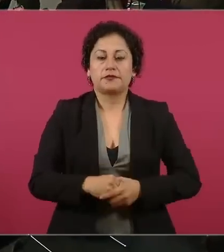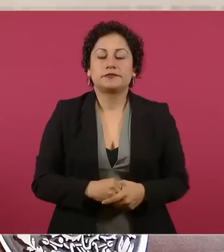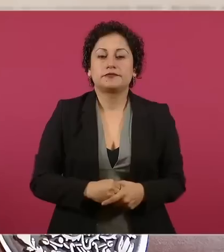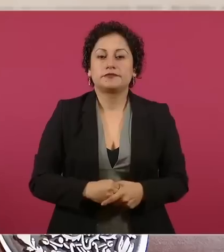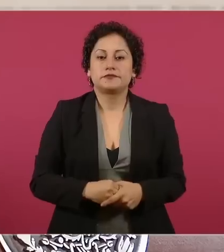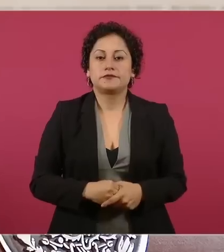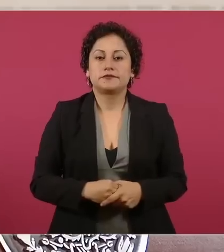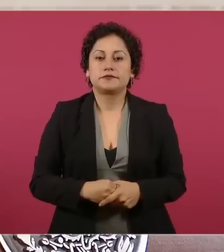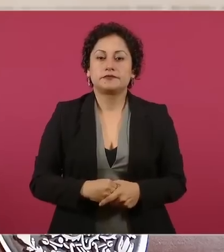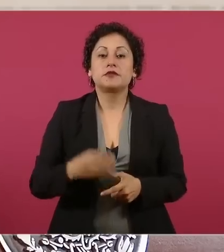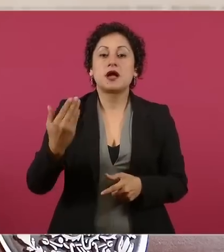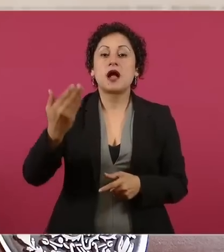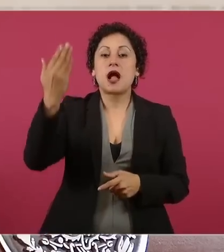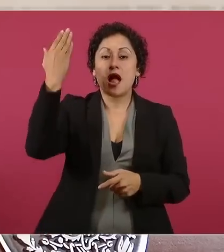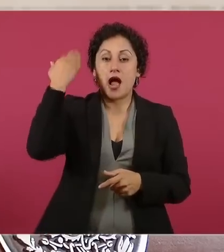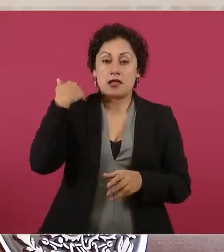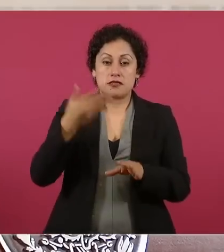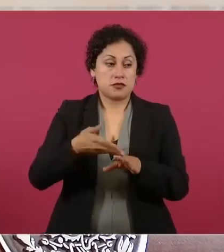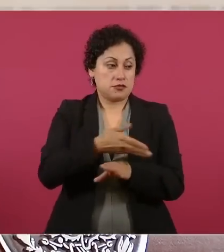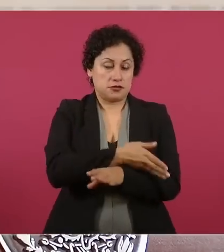estaba establecido que habíamos